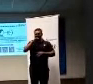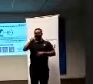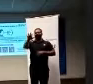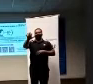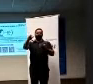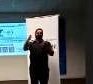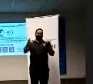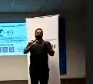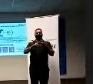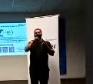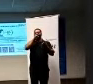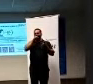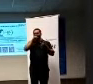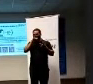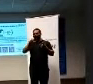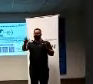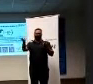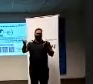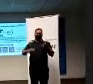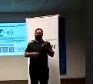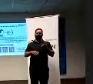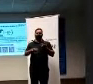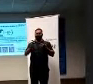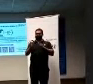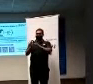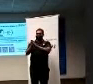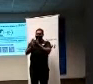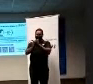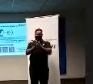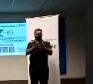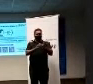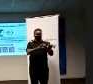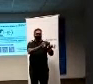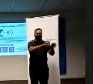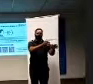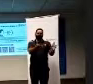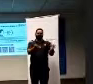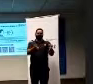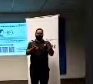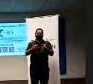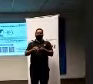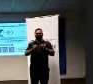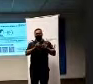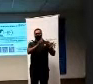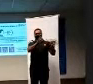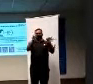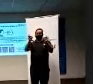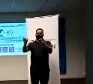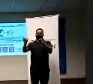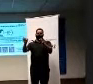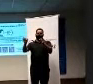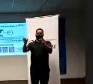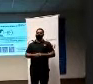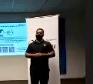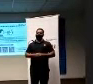cuando una persona que tiene el virus le puede contagiar a otras personas, y esta persona cómo iba contagiando